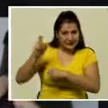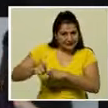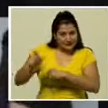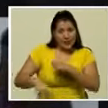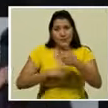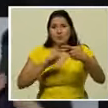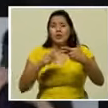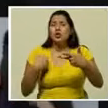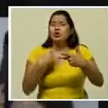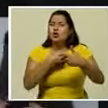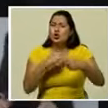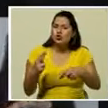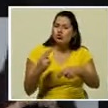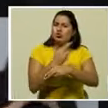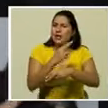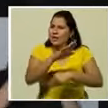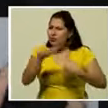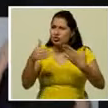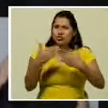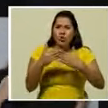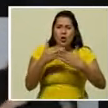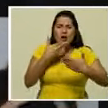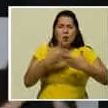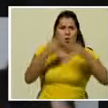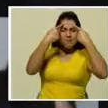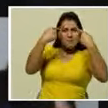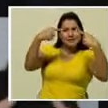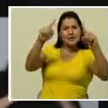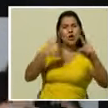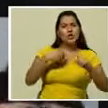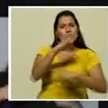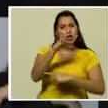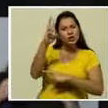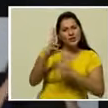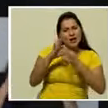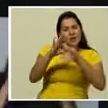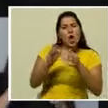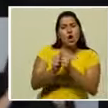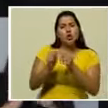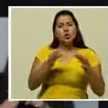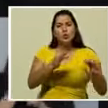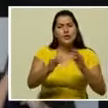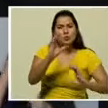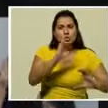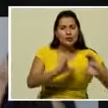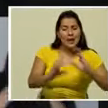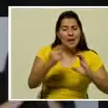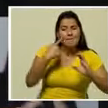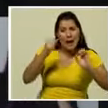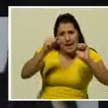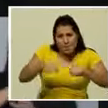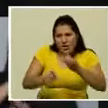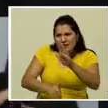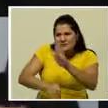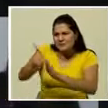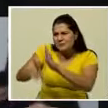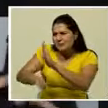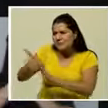Usaremos todo el prestigio derivado del país en ciencias de la vida y turismo para despegar de nuevo en todas las